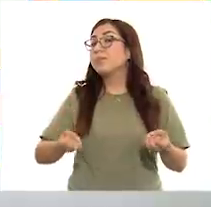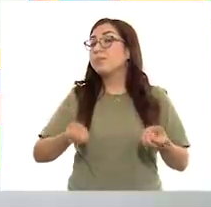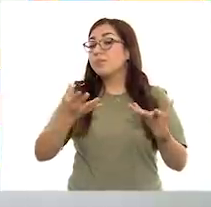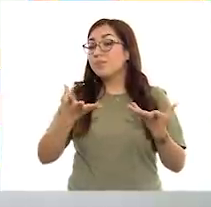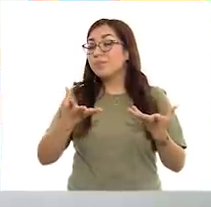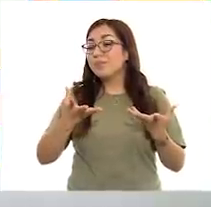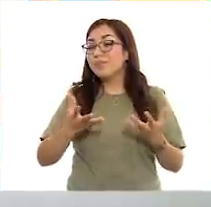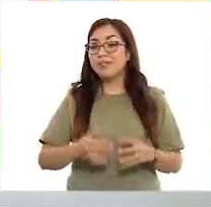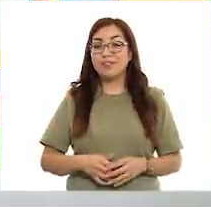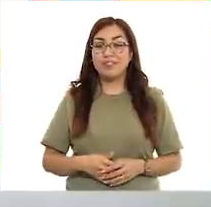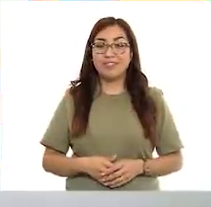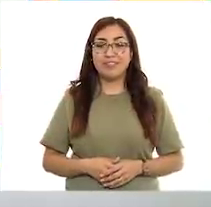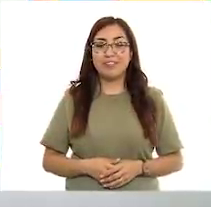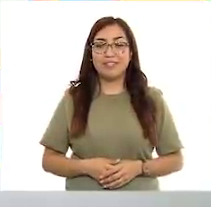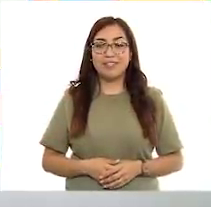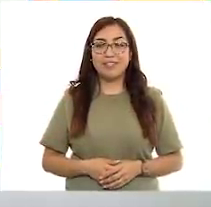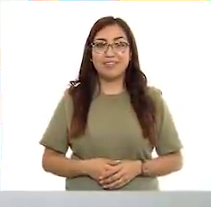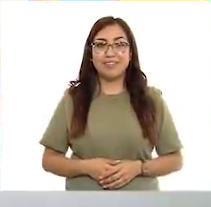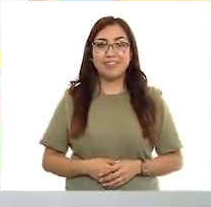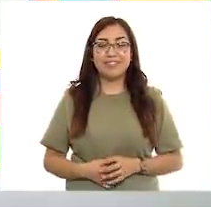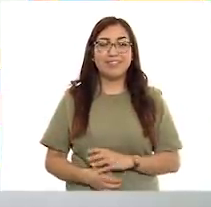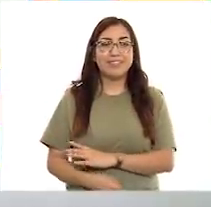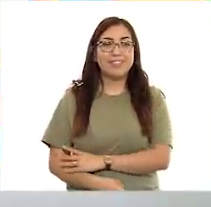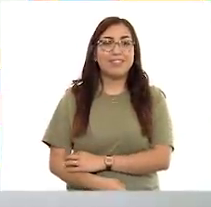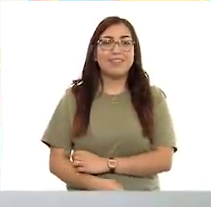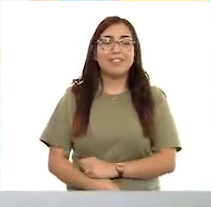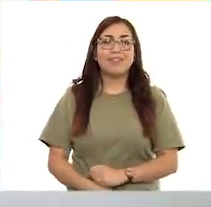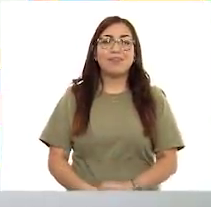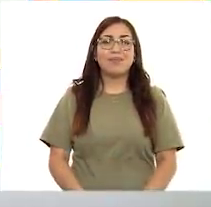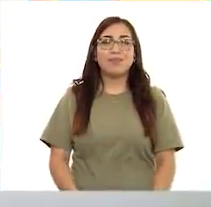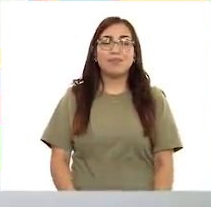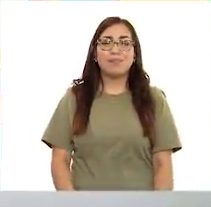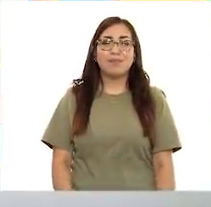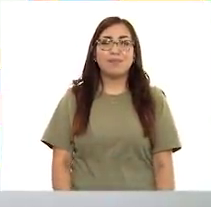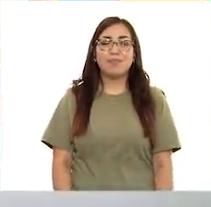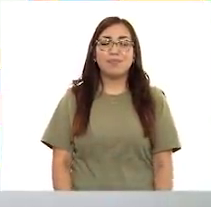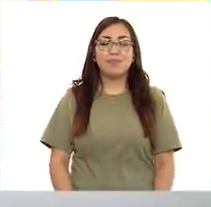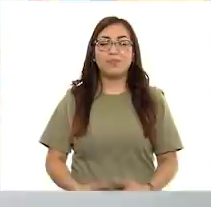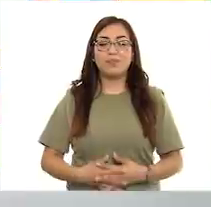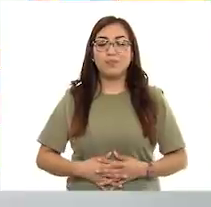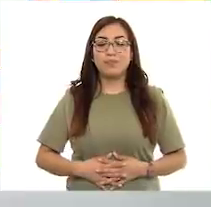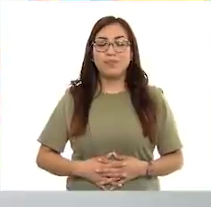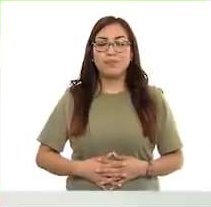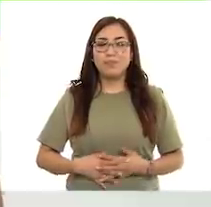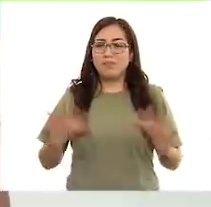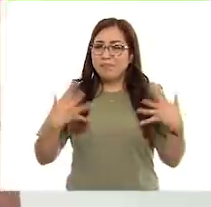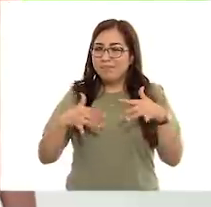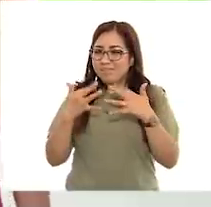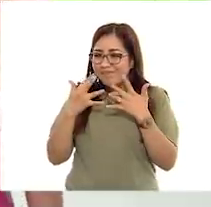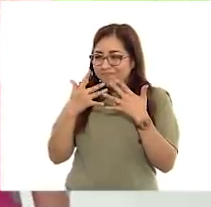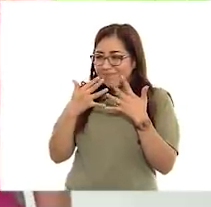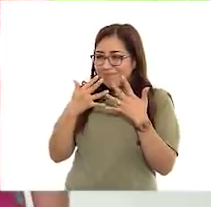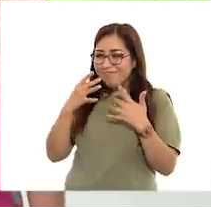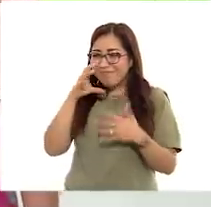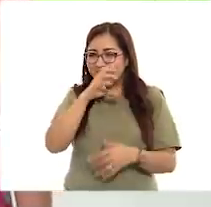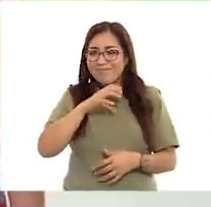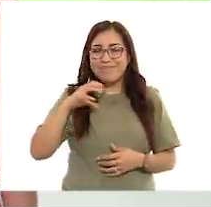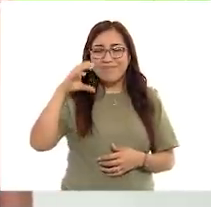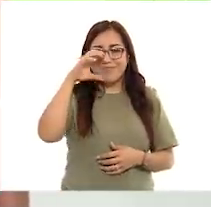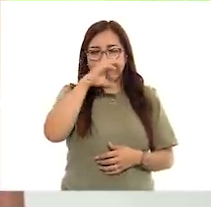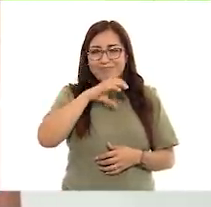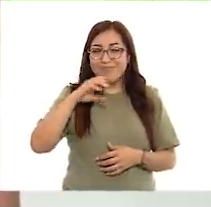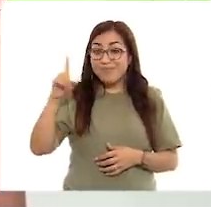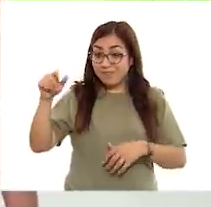¡Manos a la obra! ¡Ay, qué misterio! ¿Qué vas a hacer? Pon